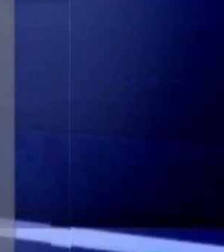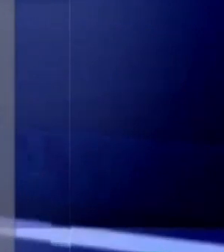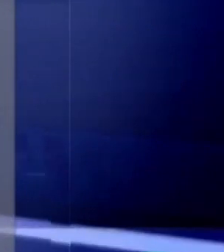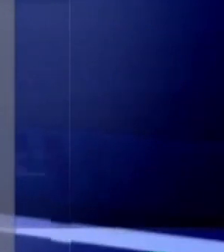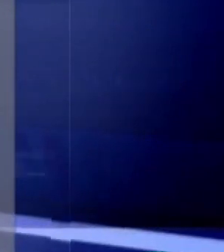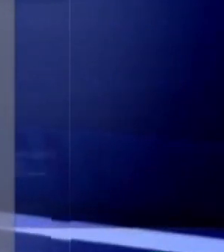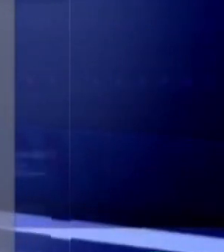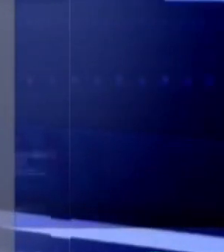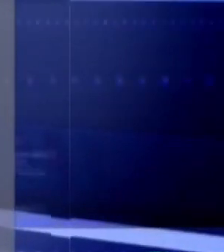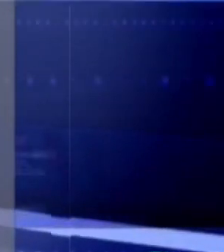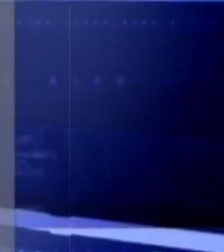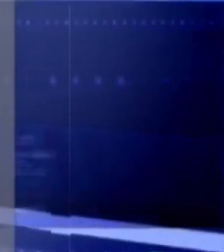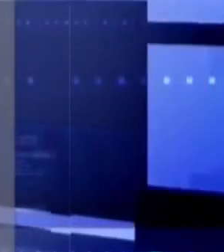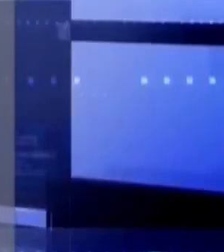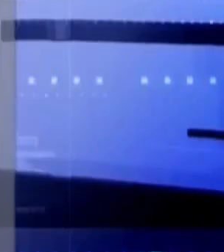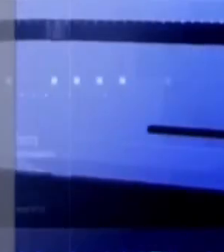¡Gracias!